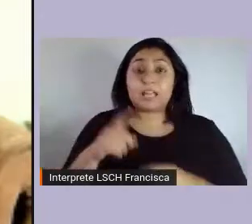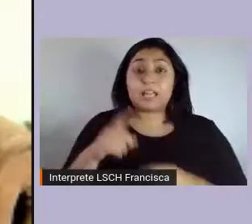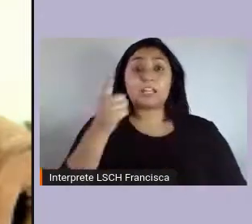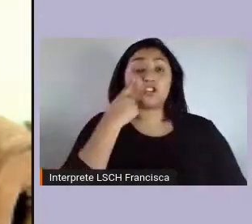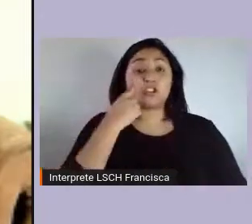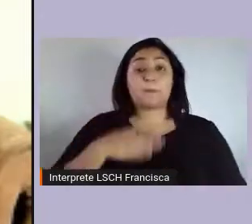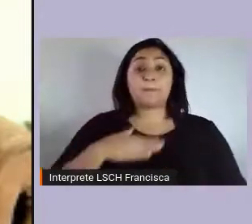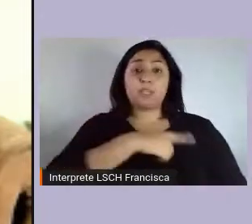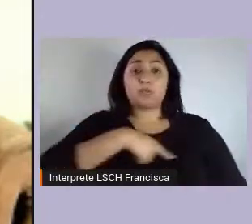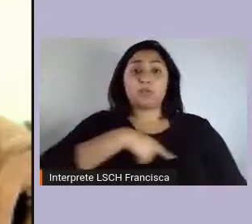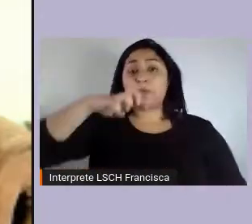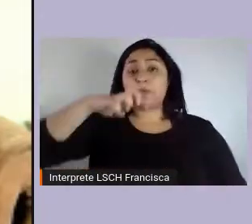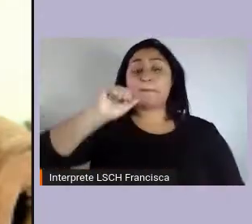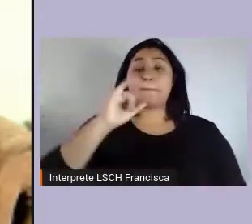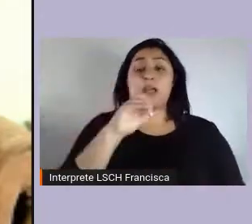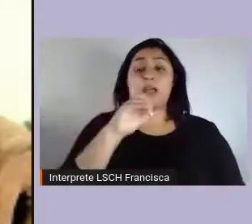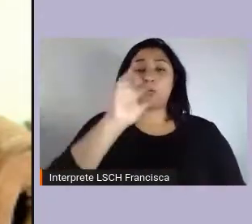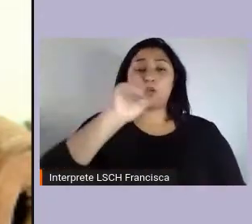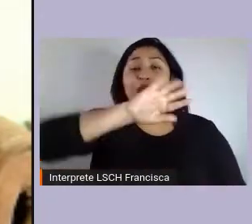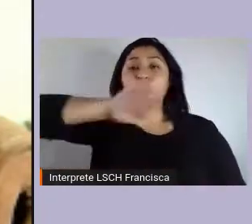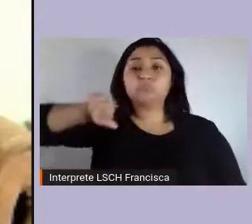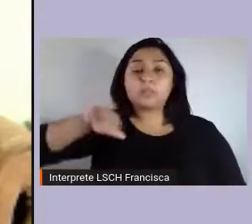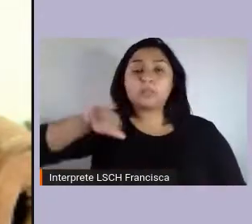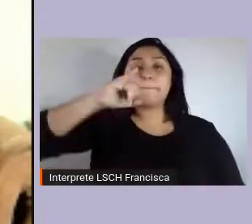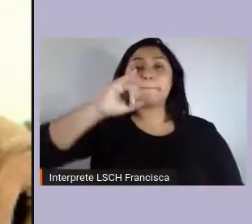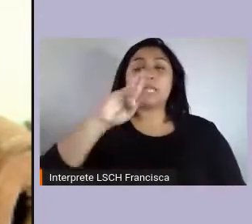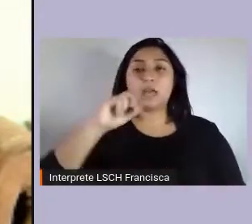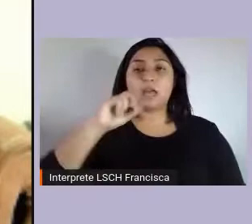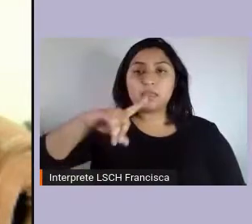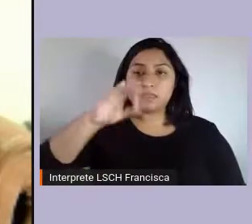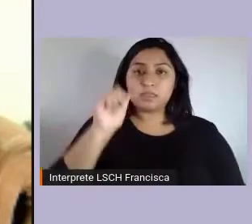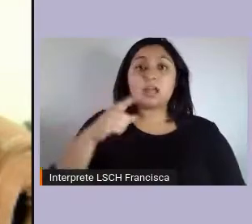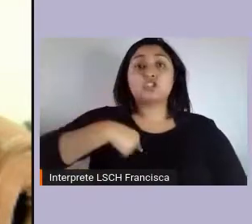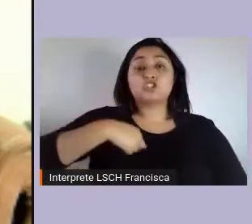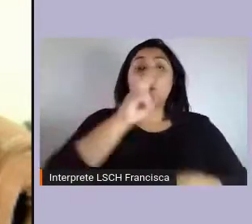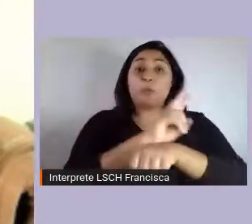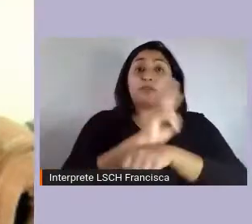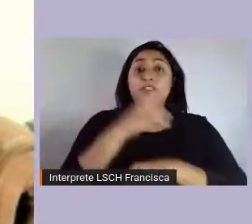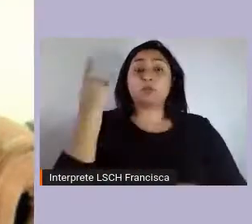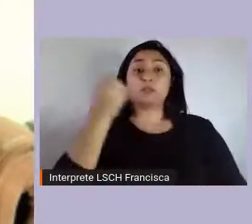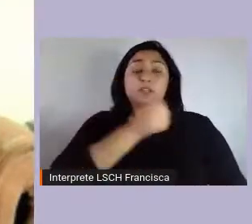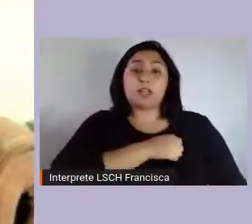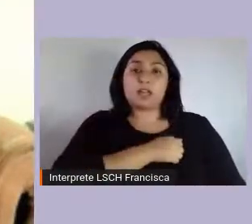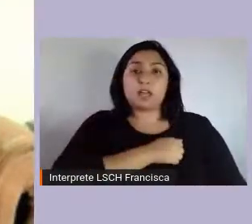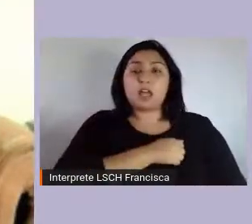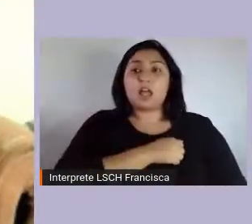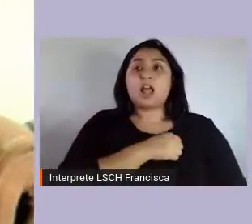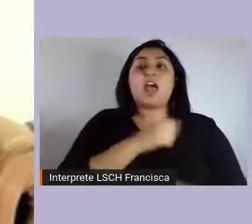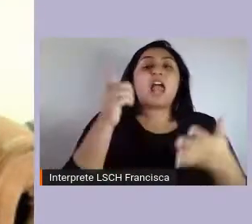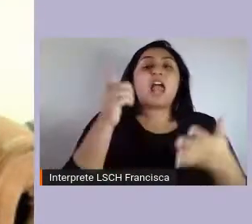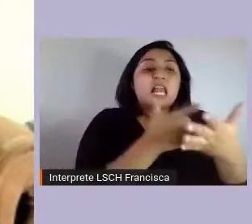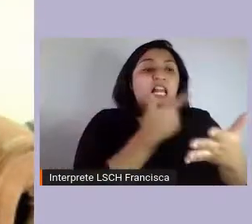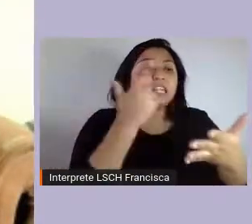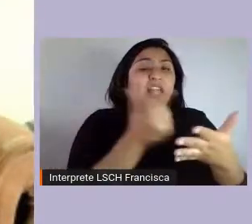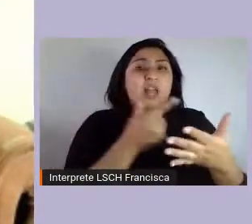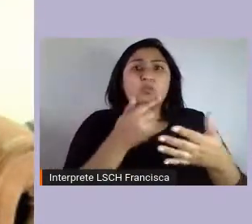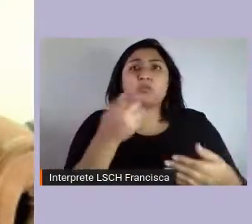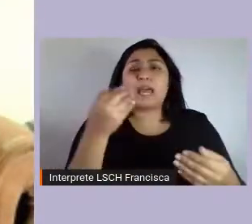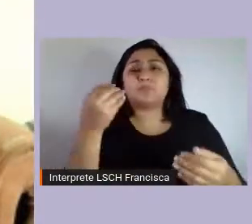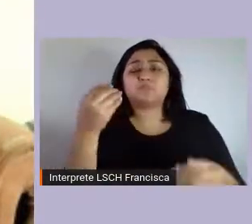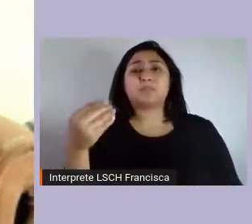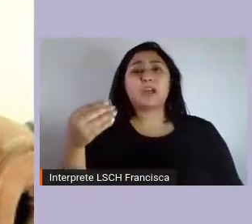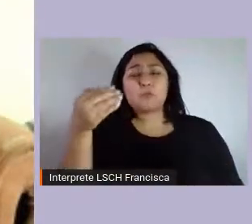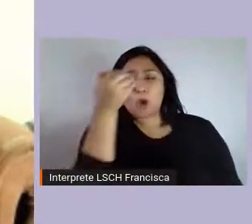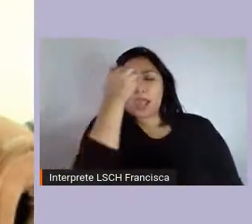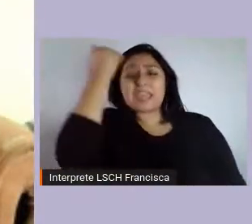Paula Miranda. Soy profesora en la Universidad Católica de Literatura, experta en poesía y poesía